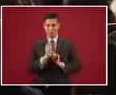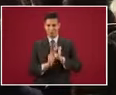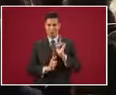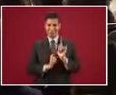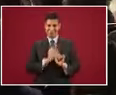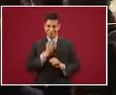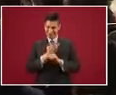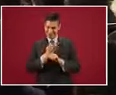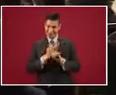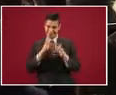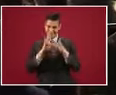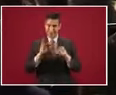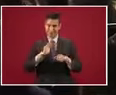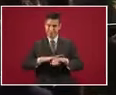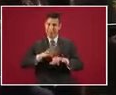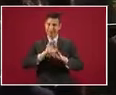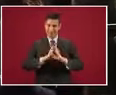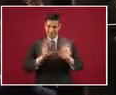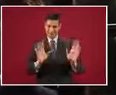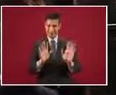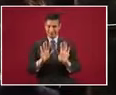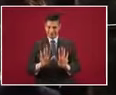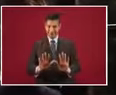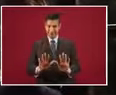Todo despacio.